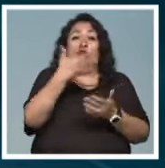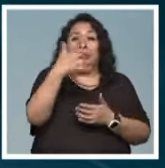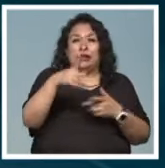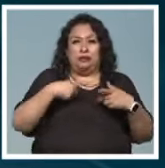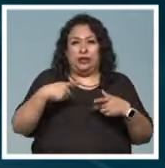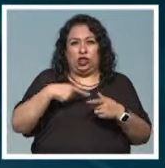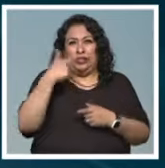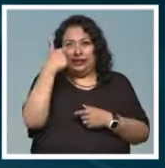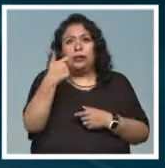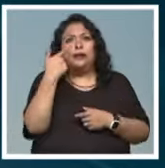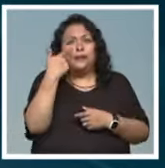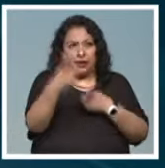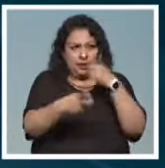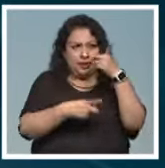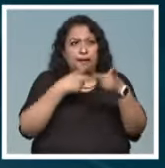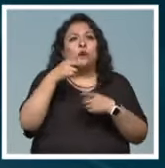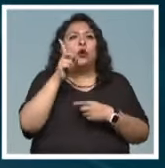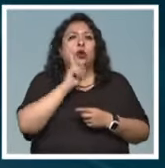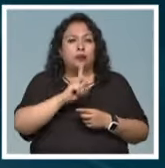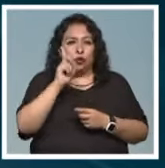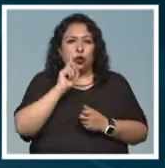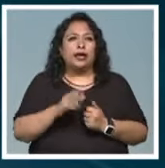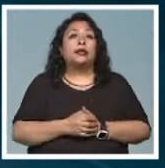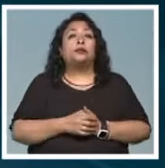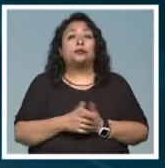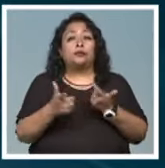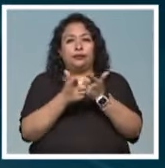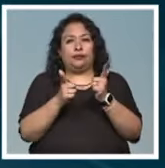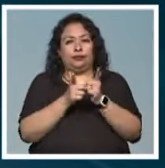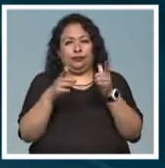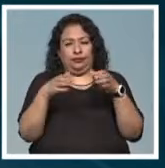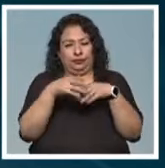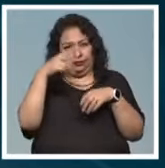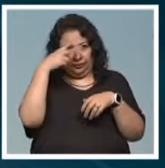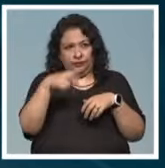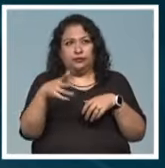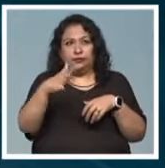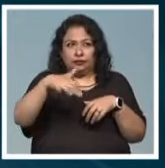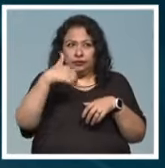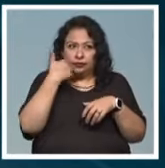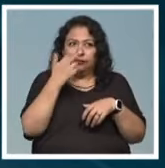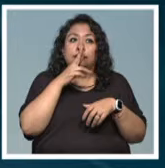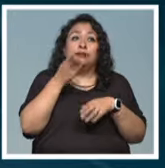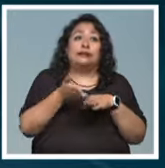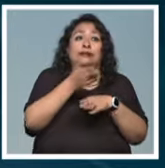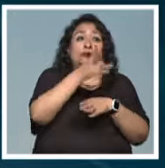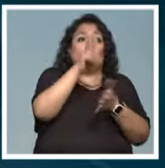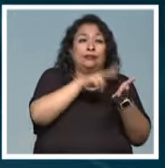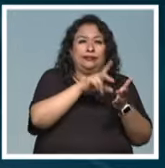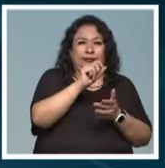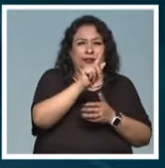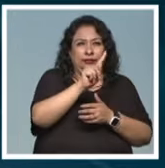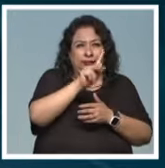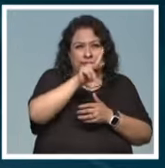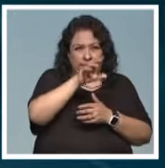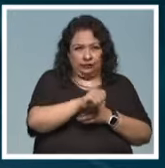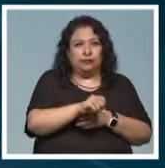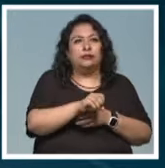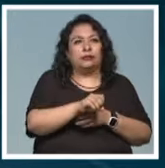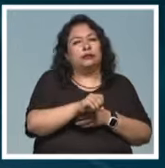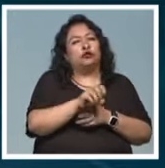personas ven deportes femeninos. La delegación mexicana va a buscar mejorar lo hecho en Tokio 2020, que se celebró